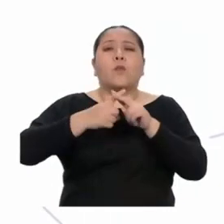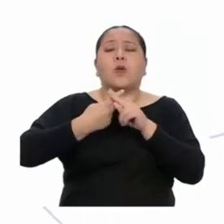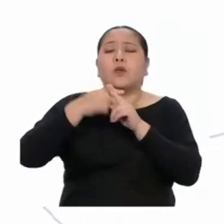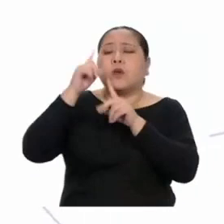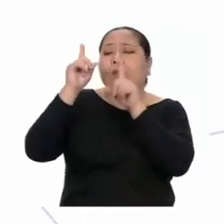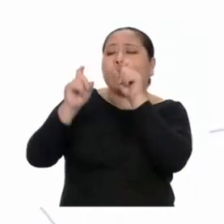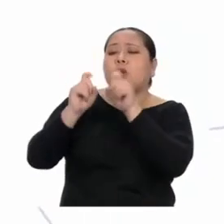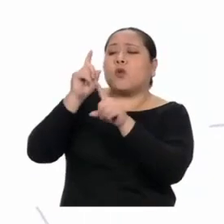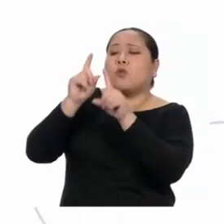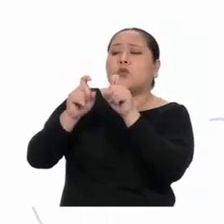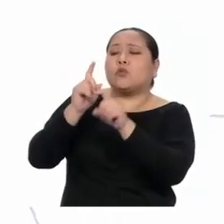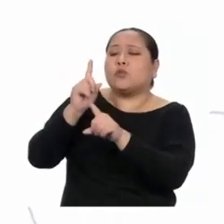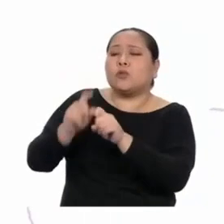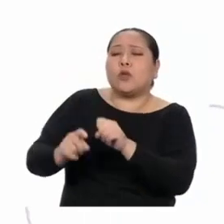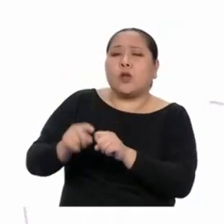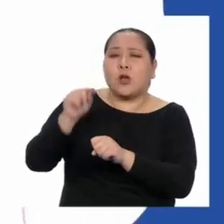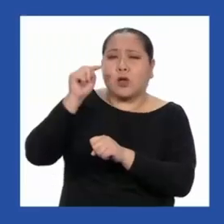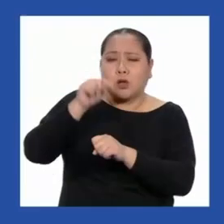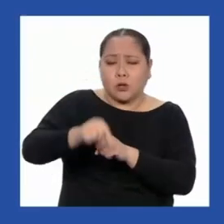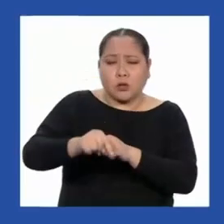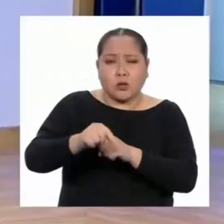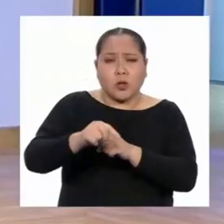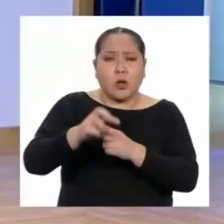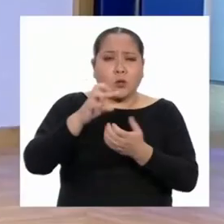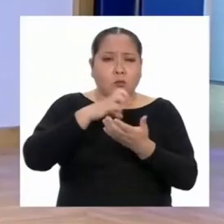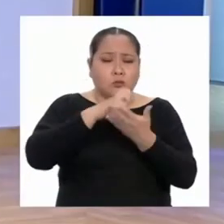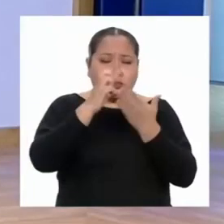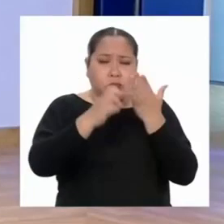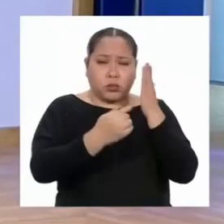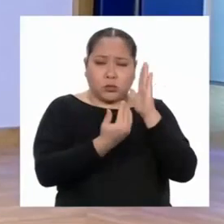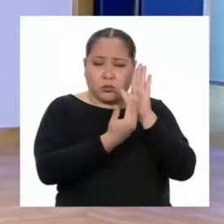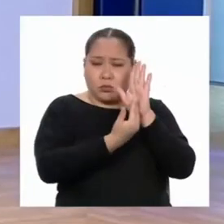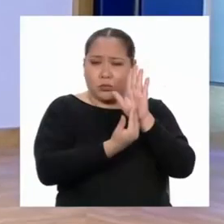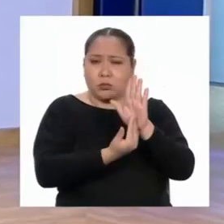encuesta trabajada en el programa de hoy.